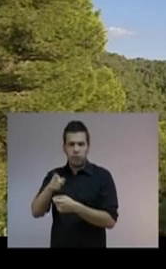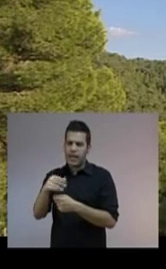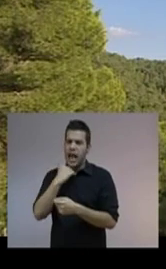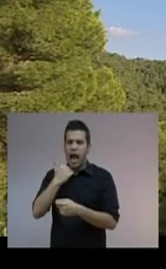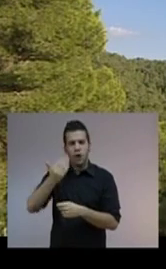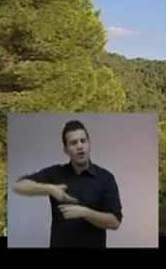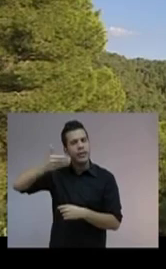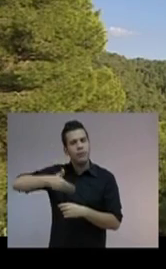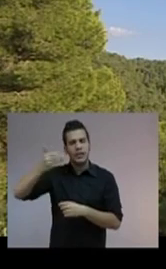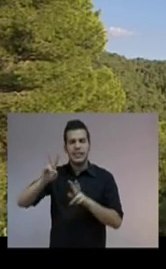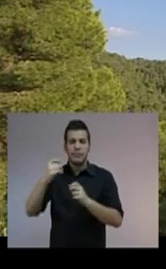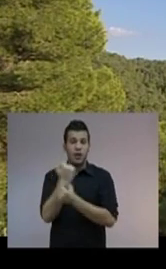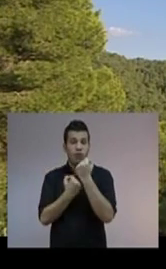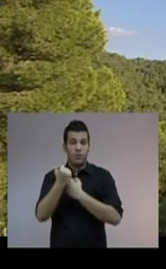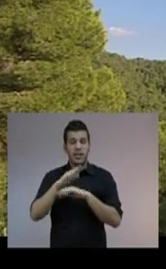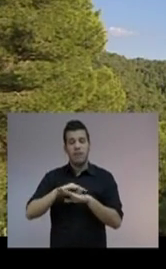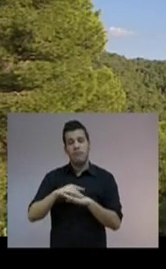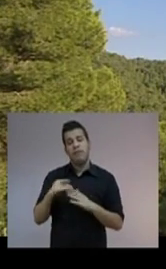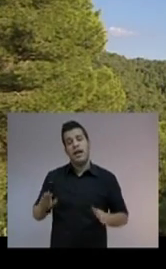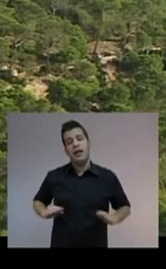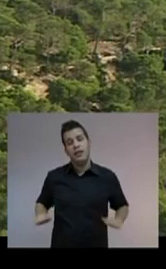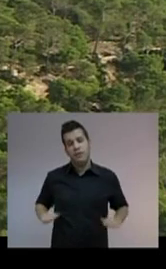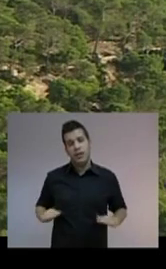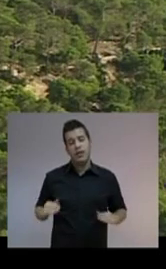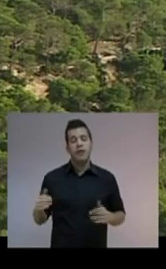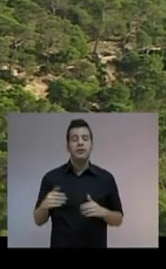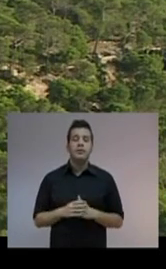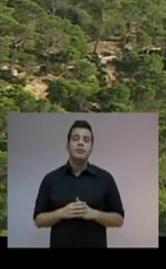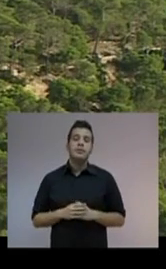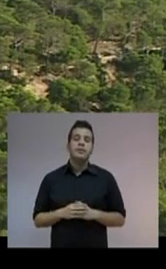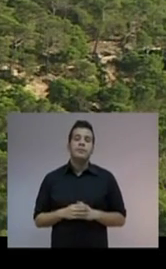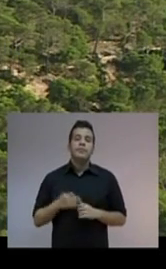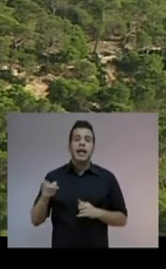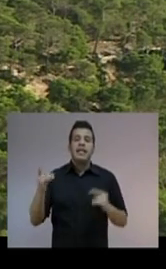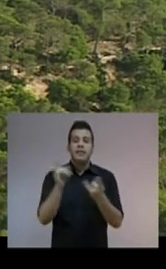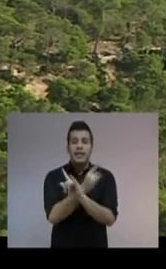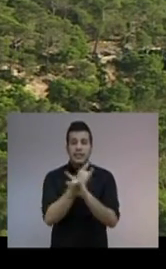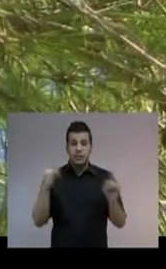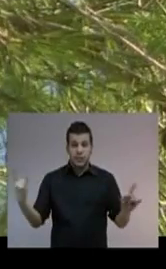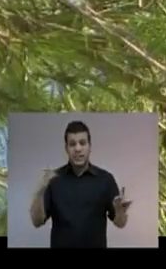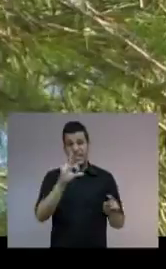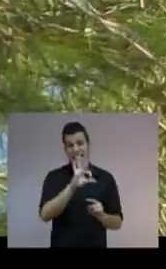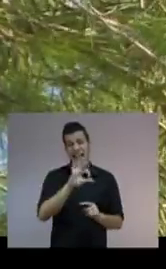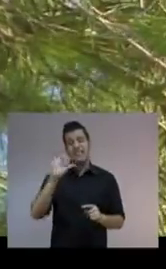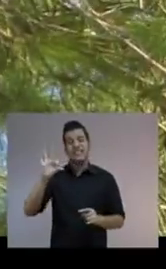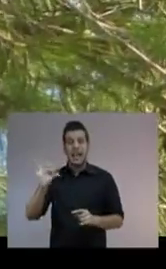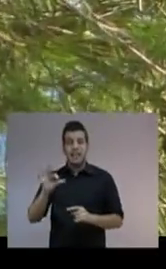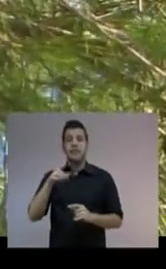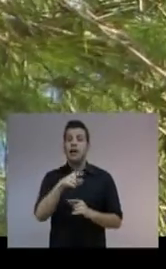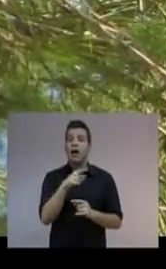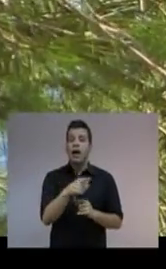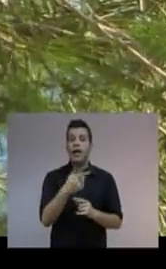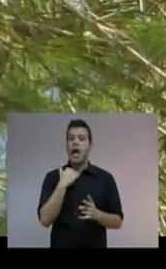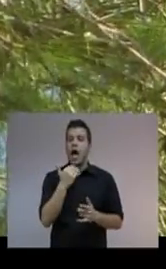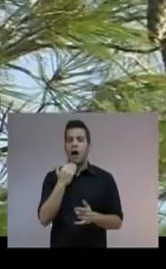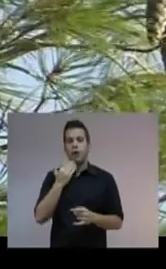la isla. La vegetación de Ses Salines Es una excelente representación de